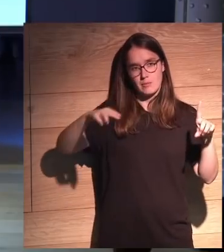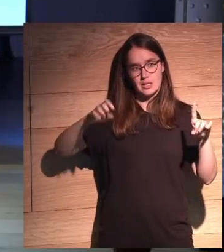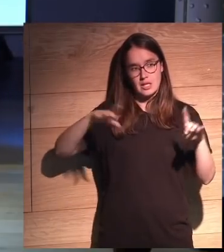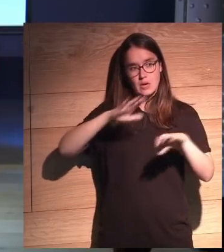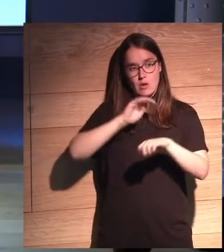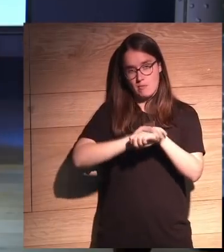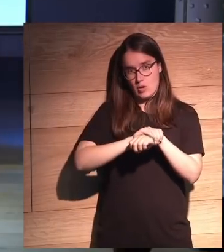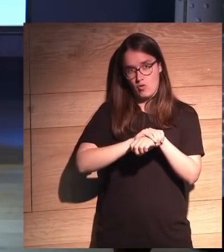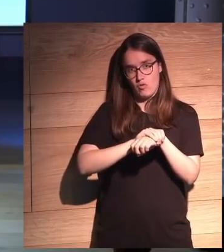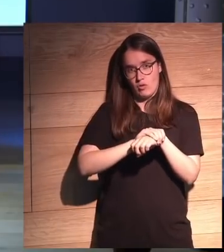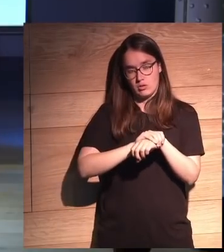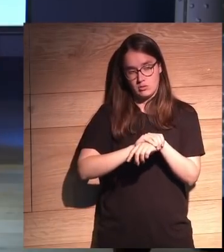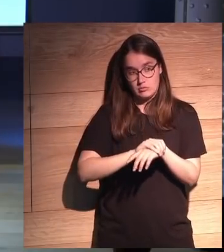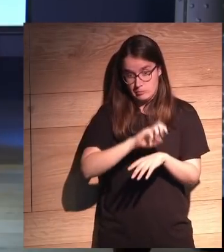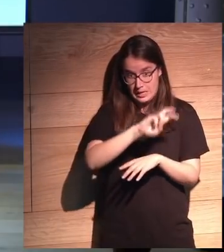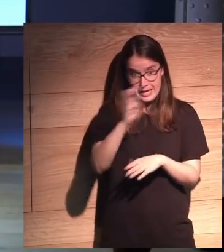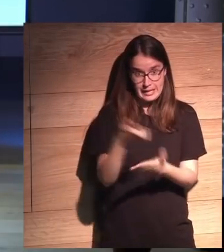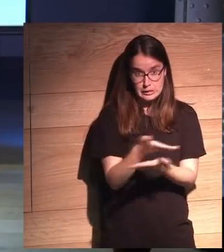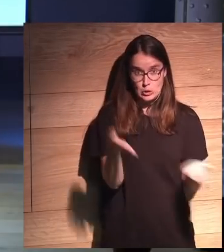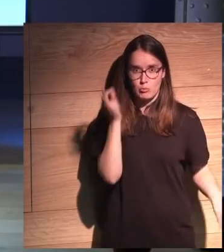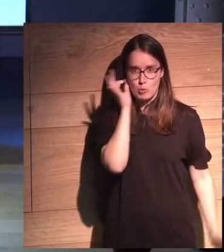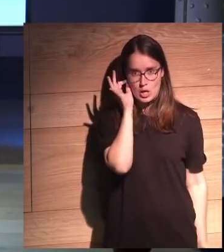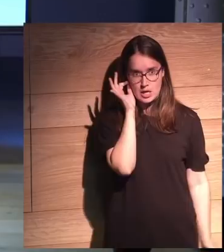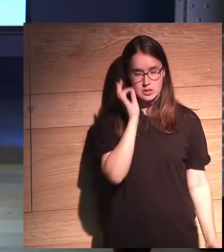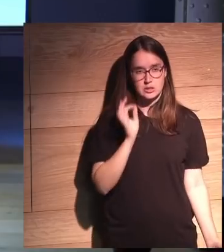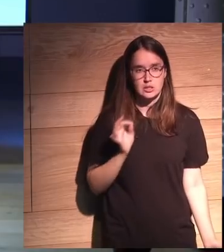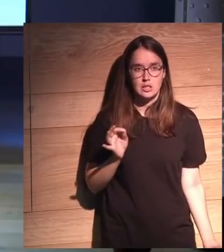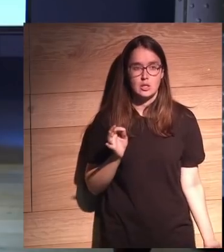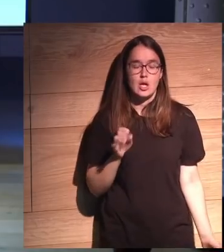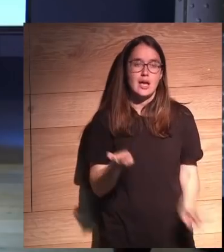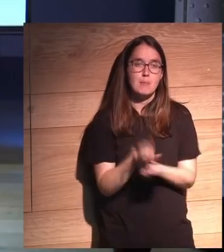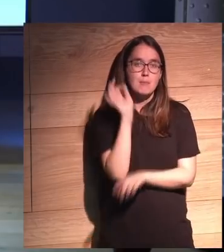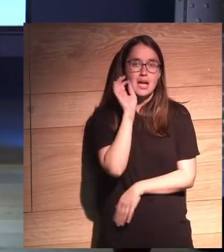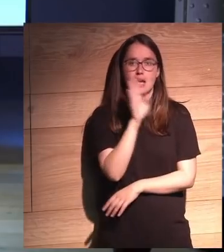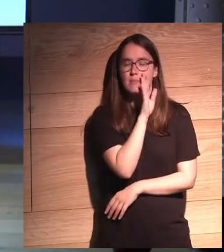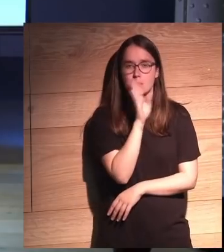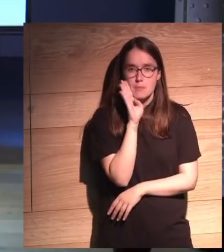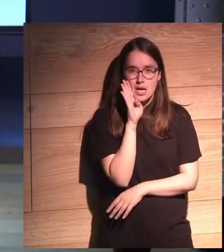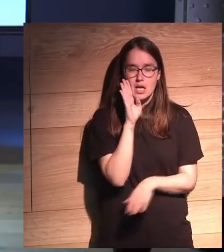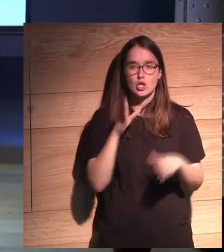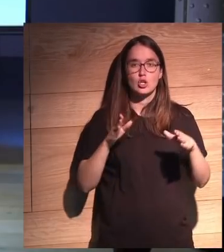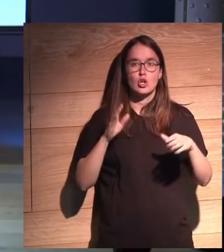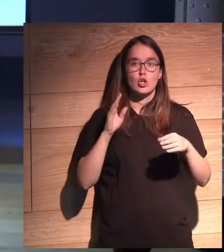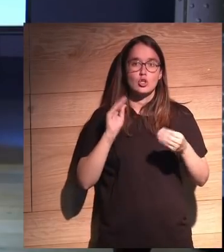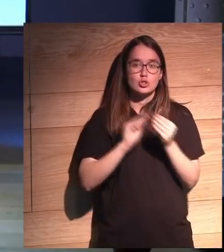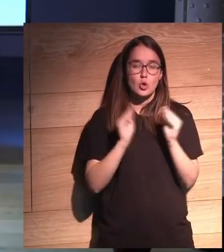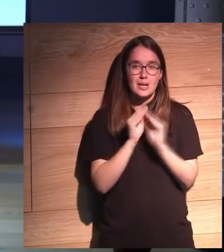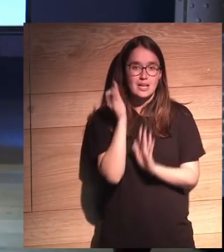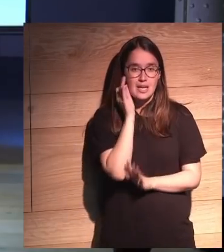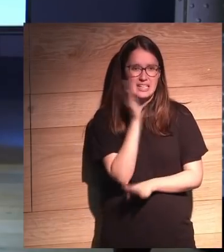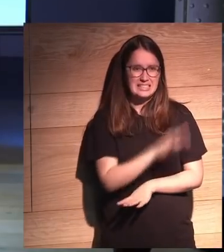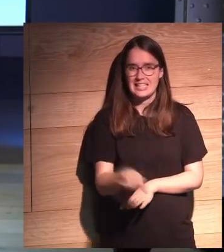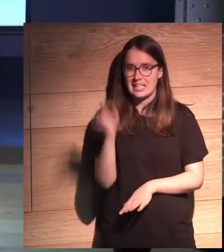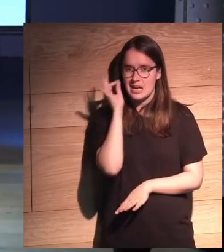marido, el resto son mujeres, su hermana, su madre, sus sobrinas, niños